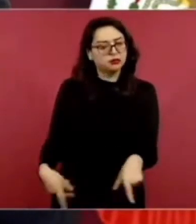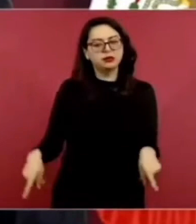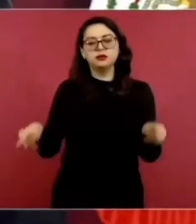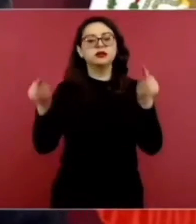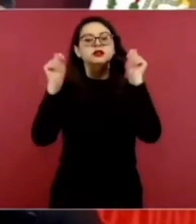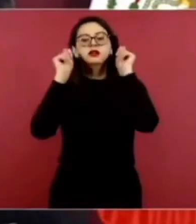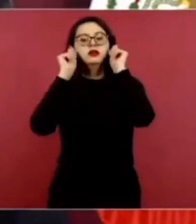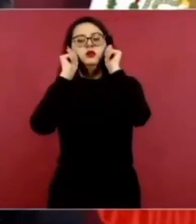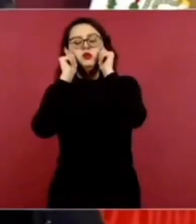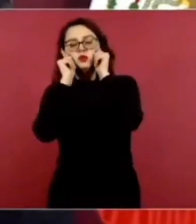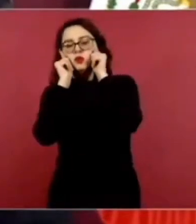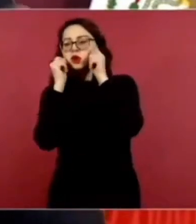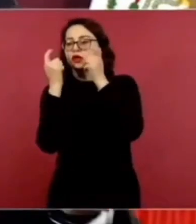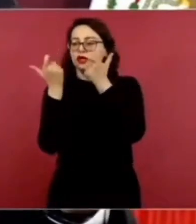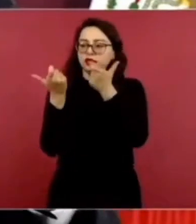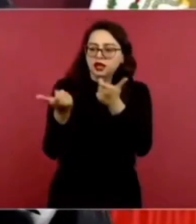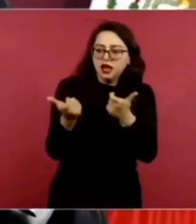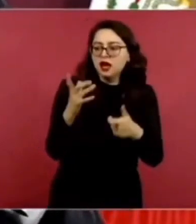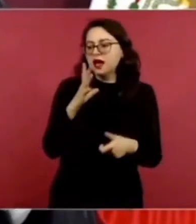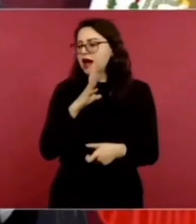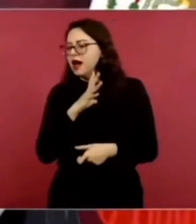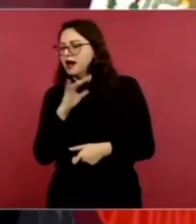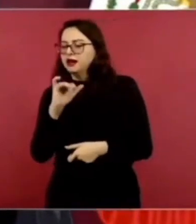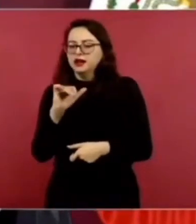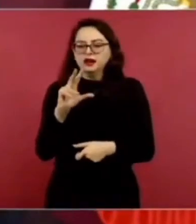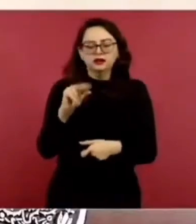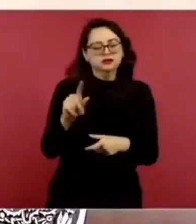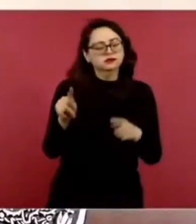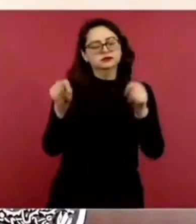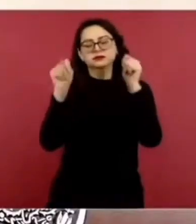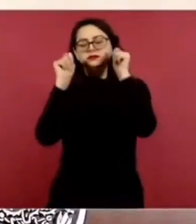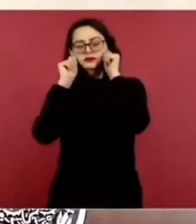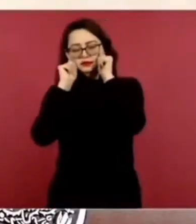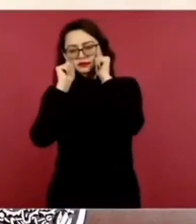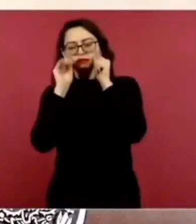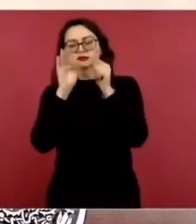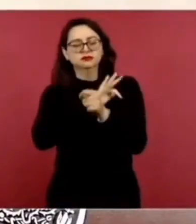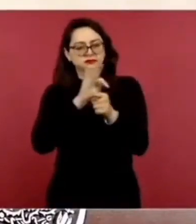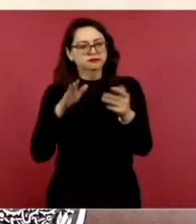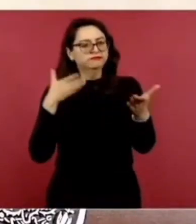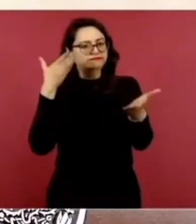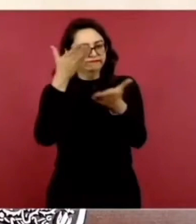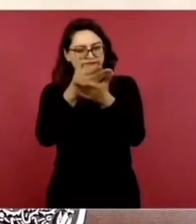independientemente de su condición económica, social, pueda curarse